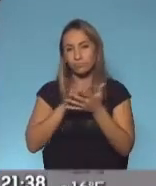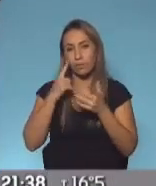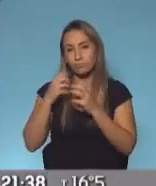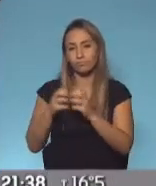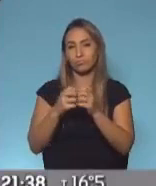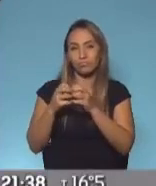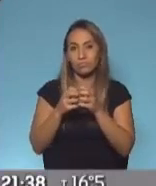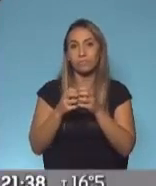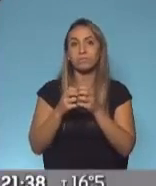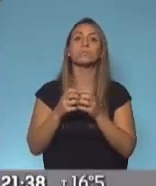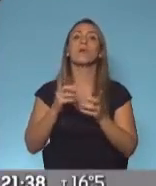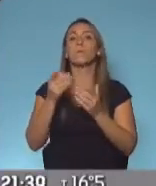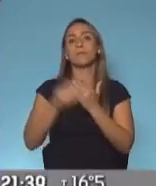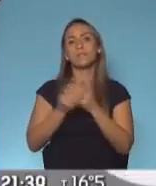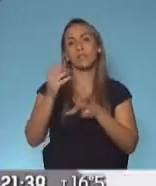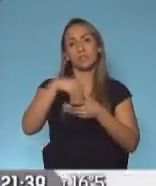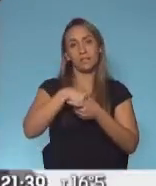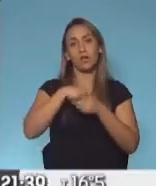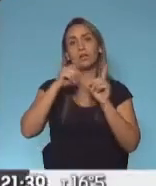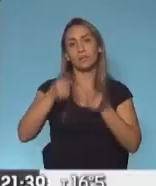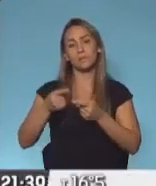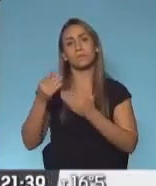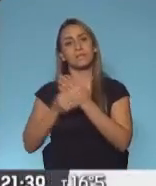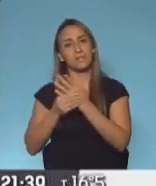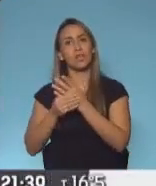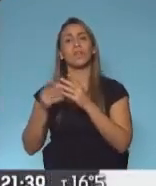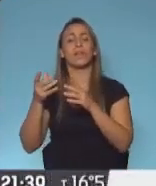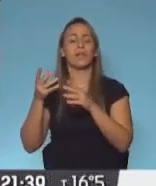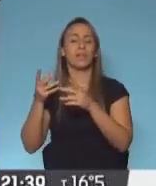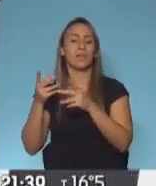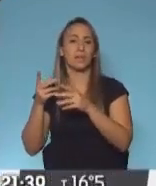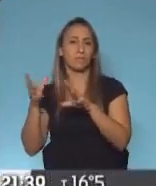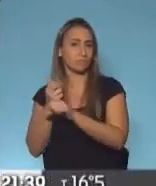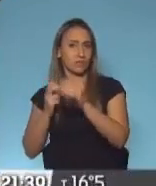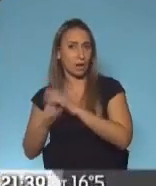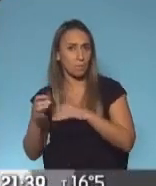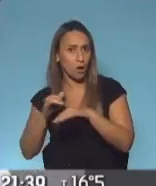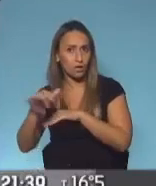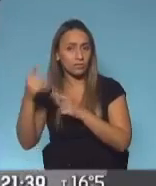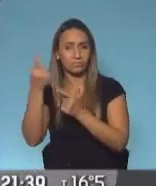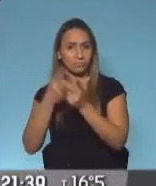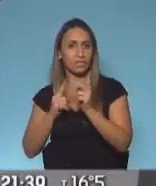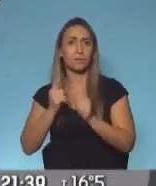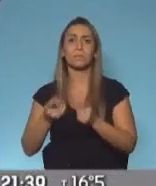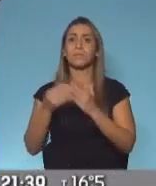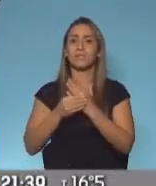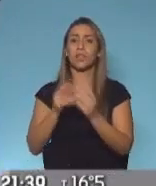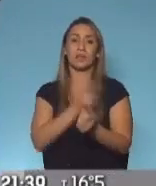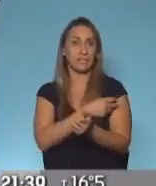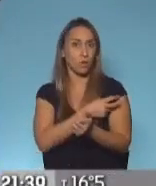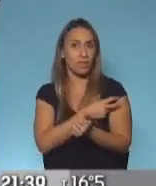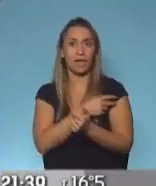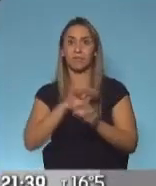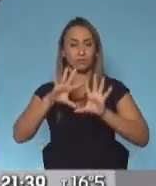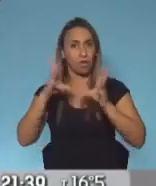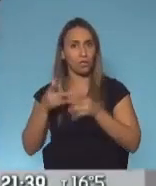el Ministerio de Interior, el Ministerio de Transporte y el Ministerio de Seguridad respecto de las personas que todavía están varadas en el interior.